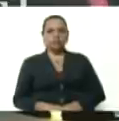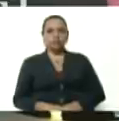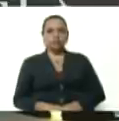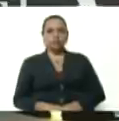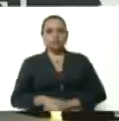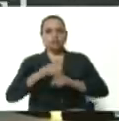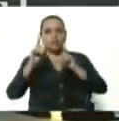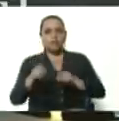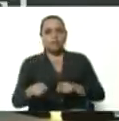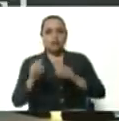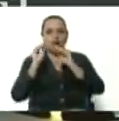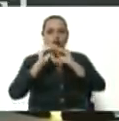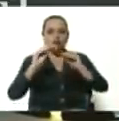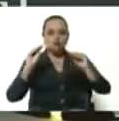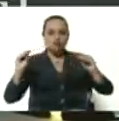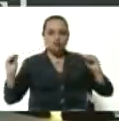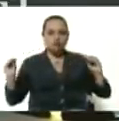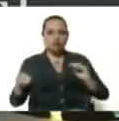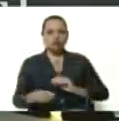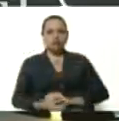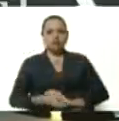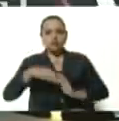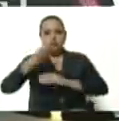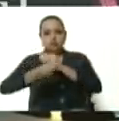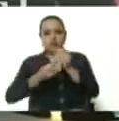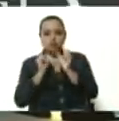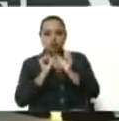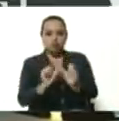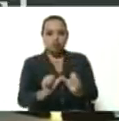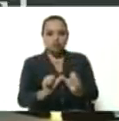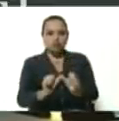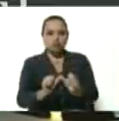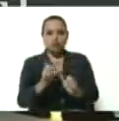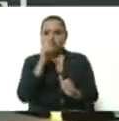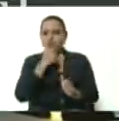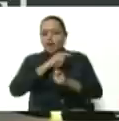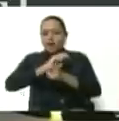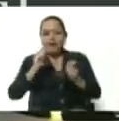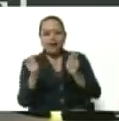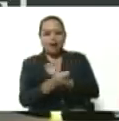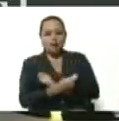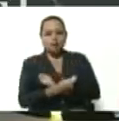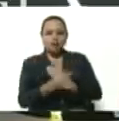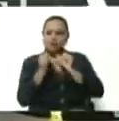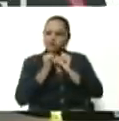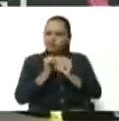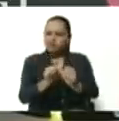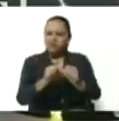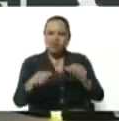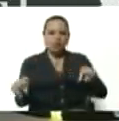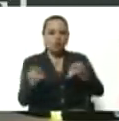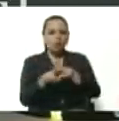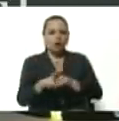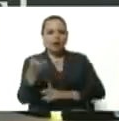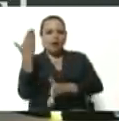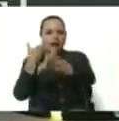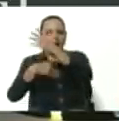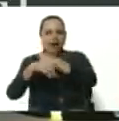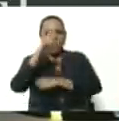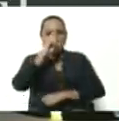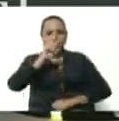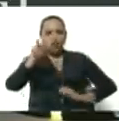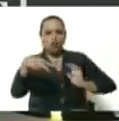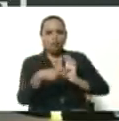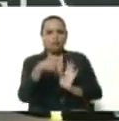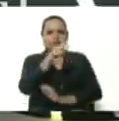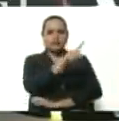Además, ha anunciado que se mantienen inalterables, o sea, se mantienen igualitos al 2015, al